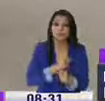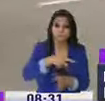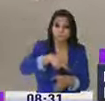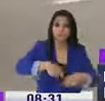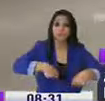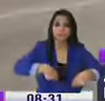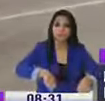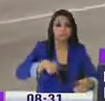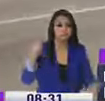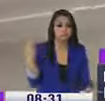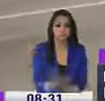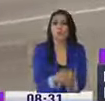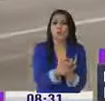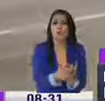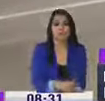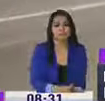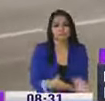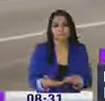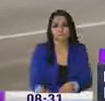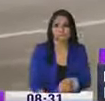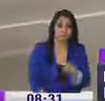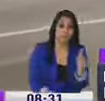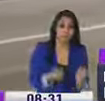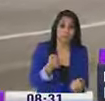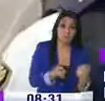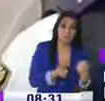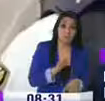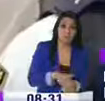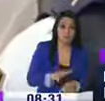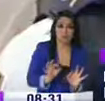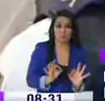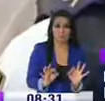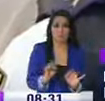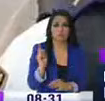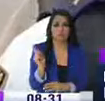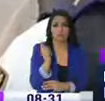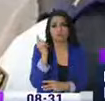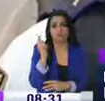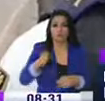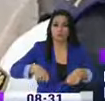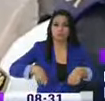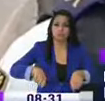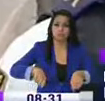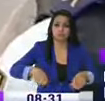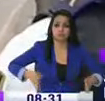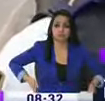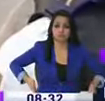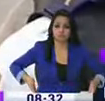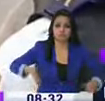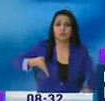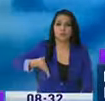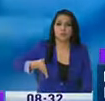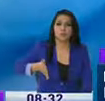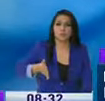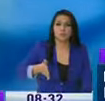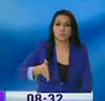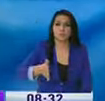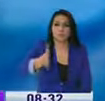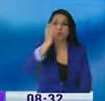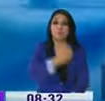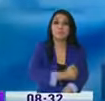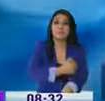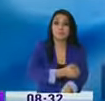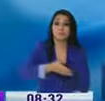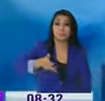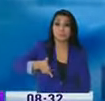se produjo sin la participación de otro automotor. Se desplazaba por el carril de servicio con dirección hacia Pascuales.